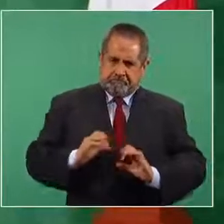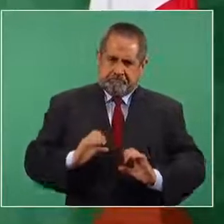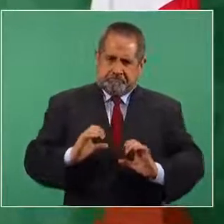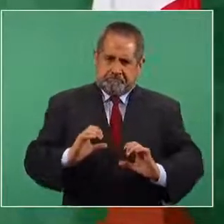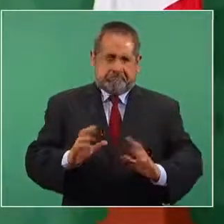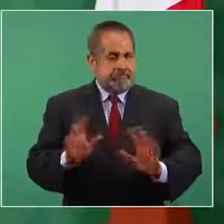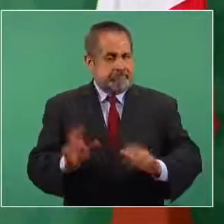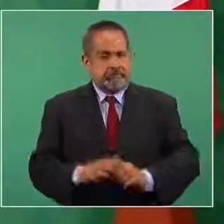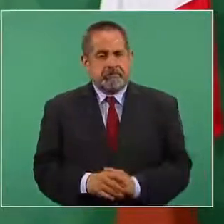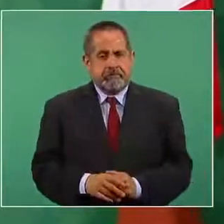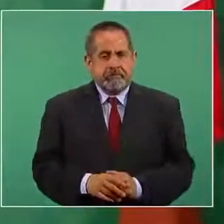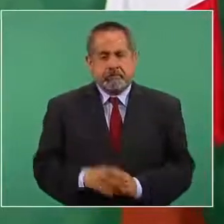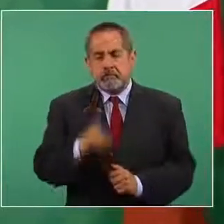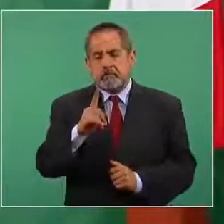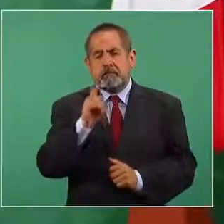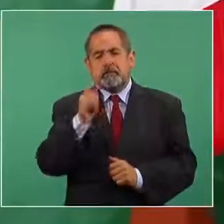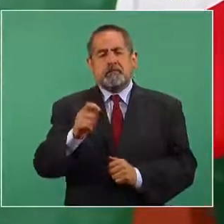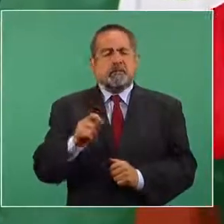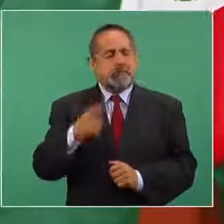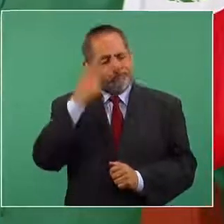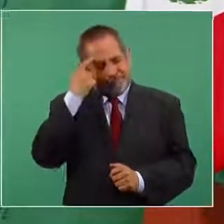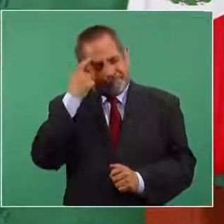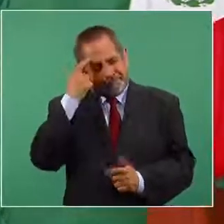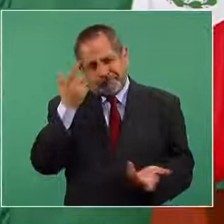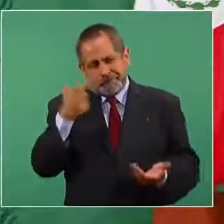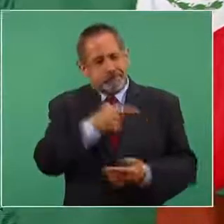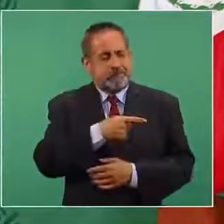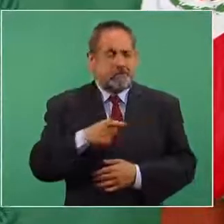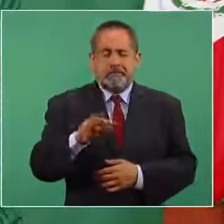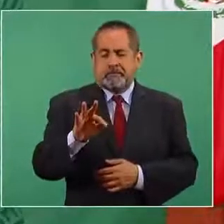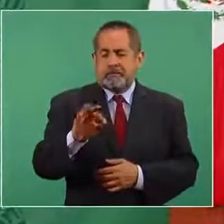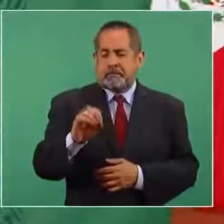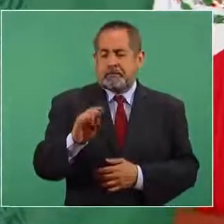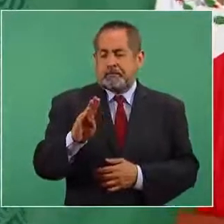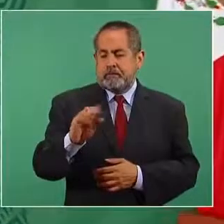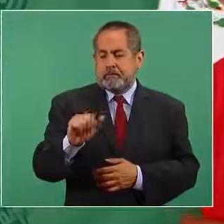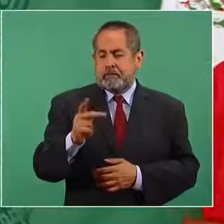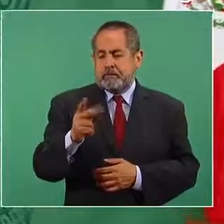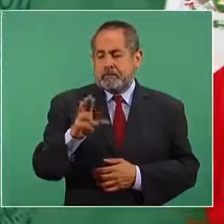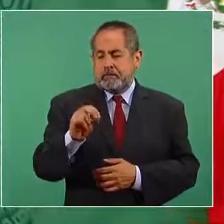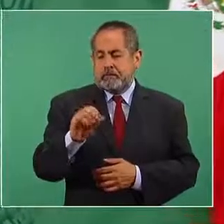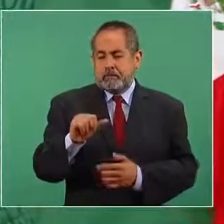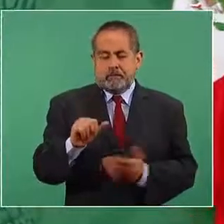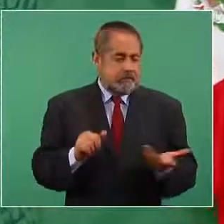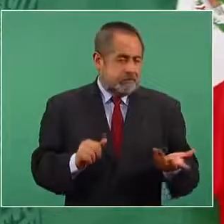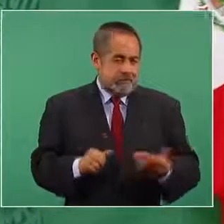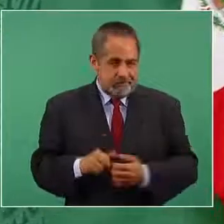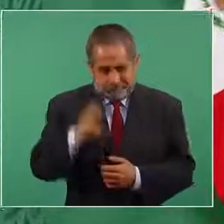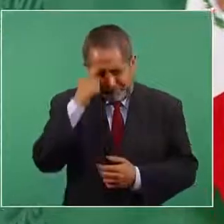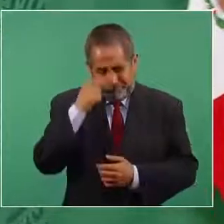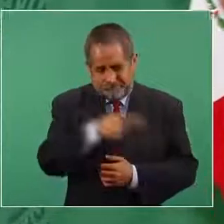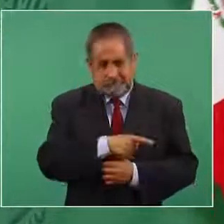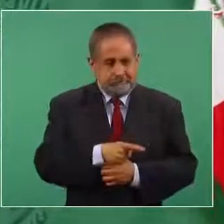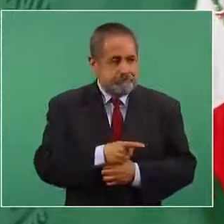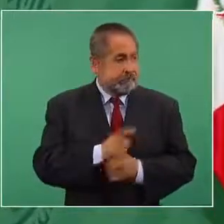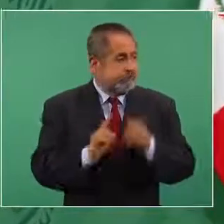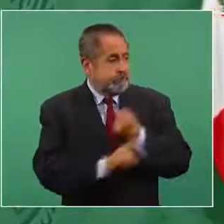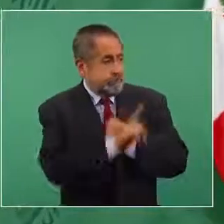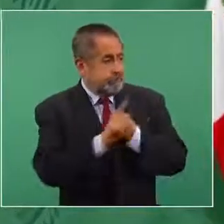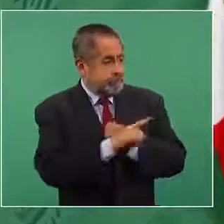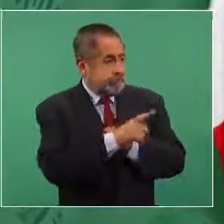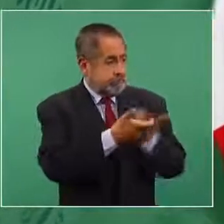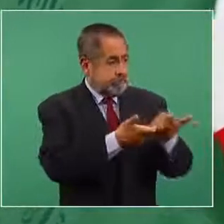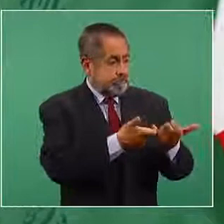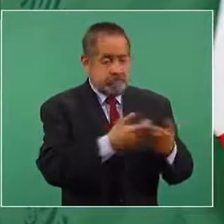Y el ejemplo mejor es lo del FOBAPROA, de cómo hay una crisis que ni